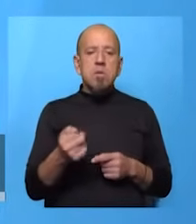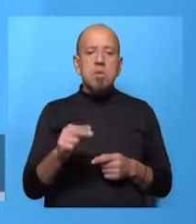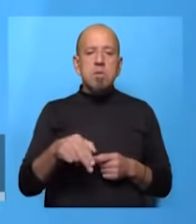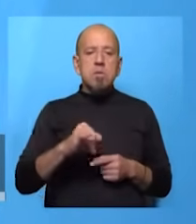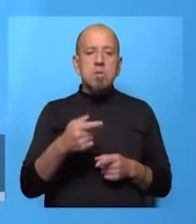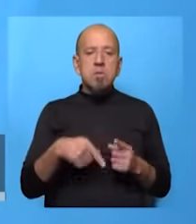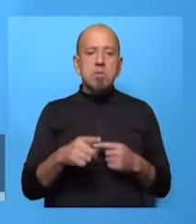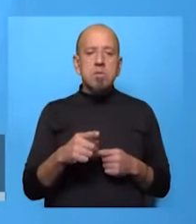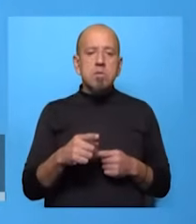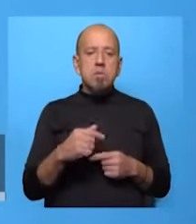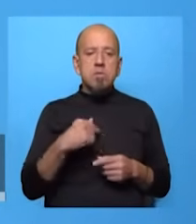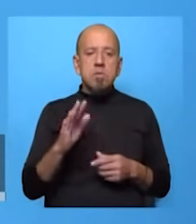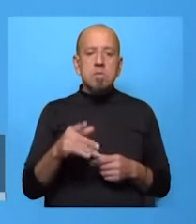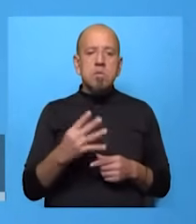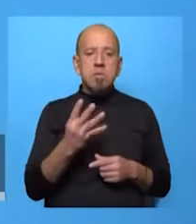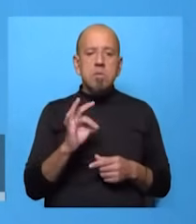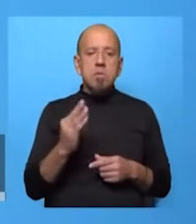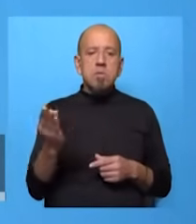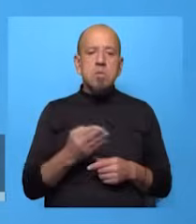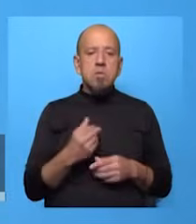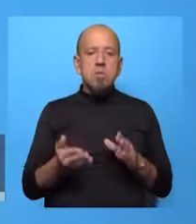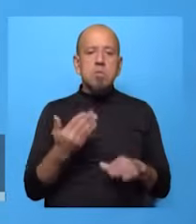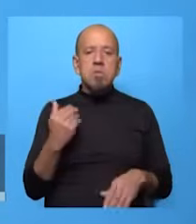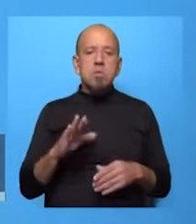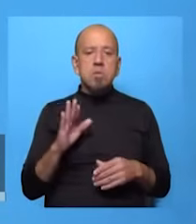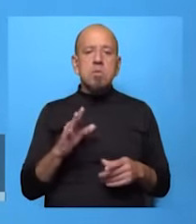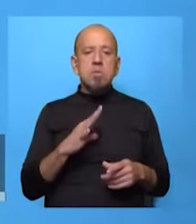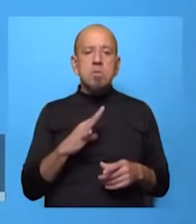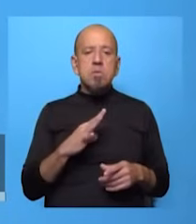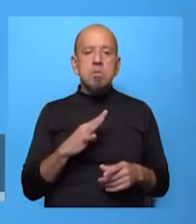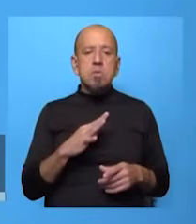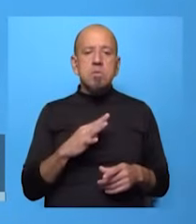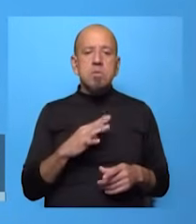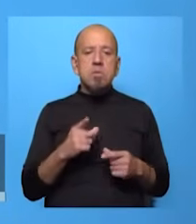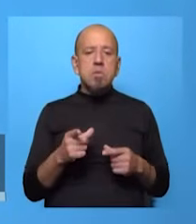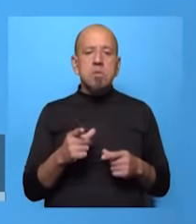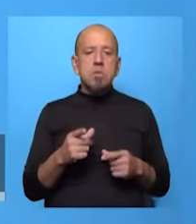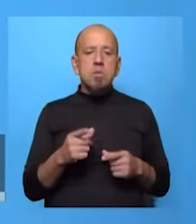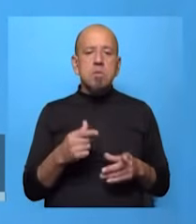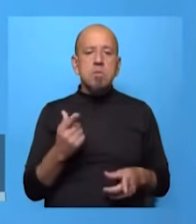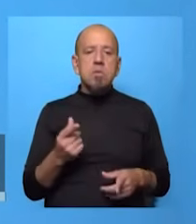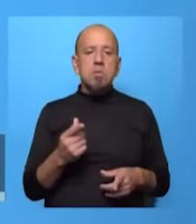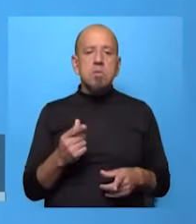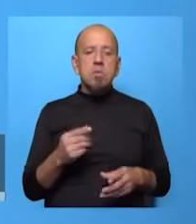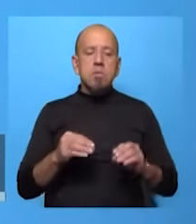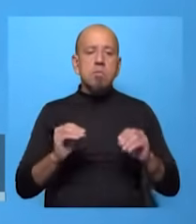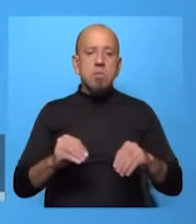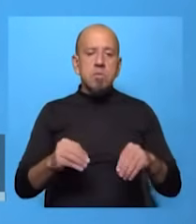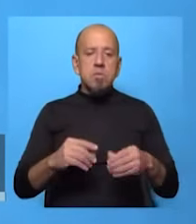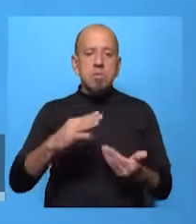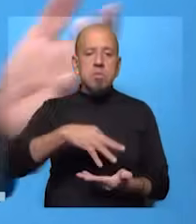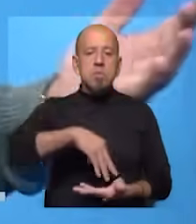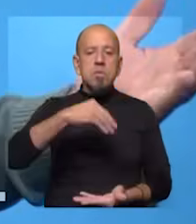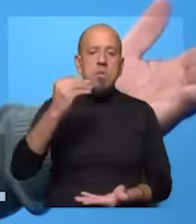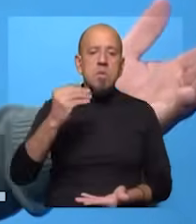aumentó su endeudamiento en un 40% Entonces tenemos mucha más fragilidad en el país y ahora antel iban a